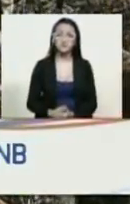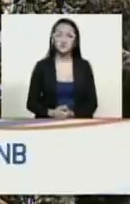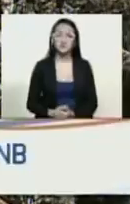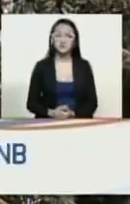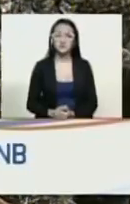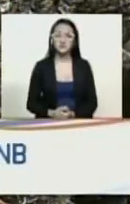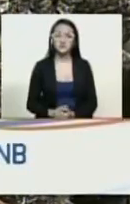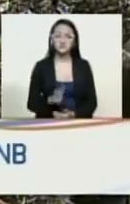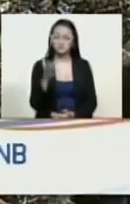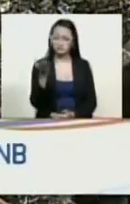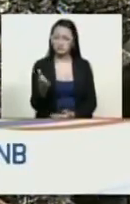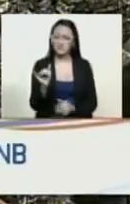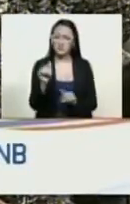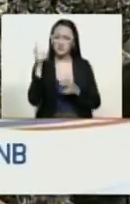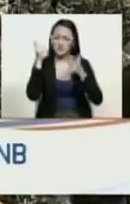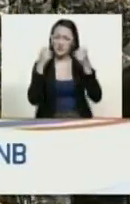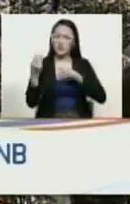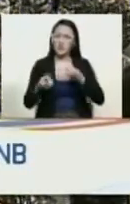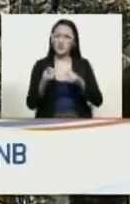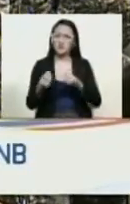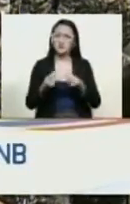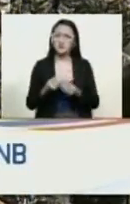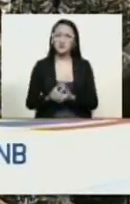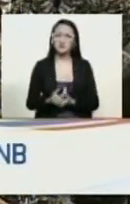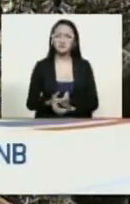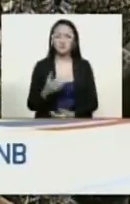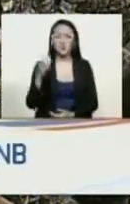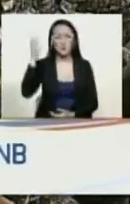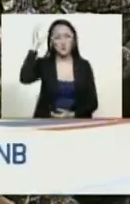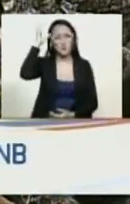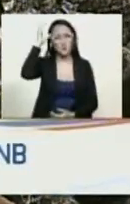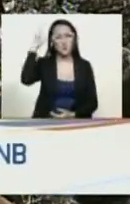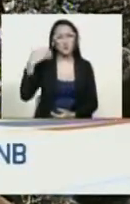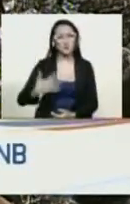por el comandante Hugo Chávez. ¡Qué visión tan grande!